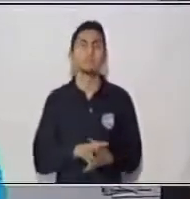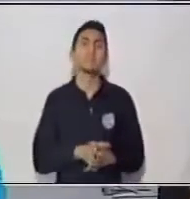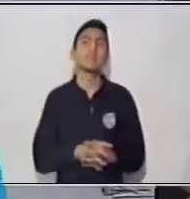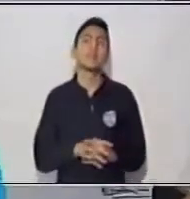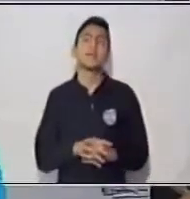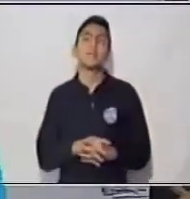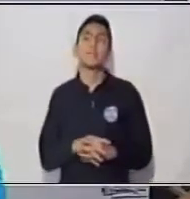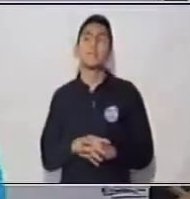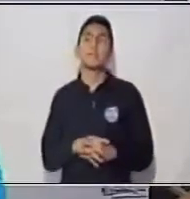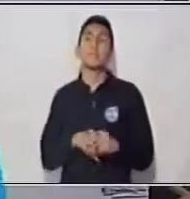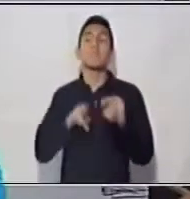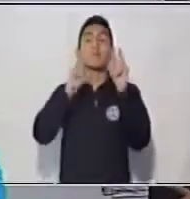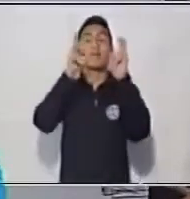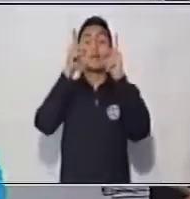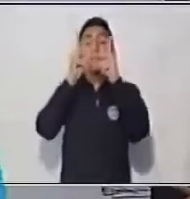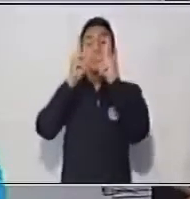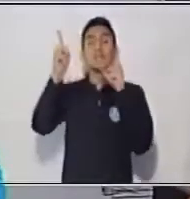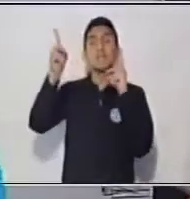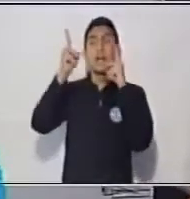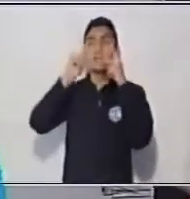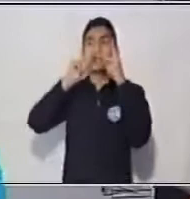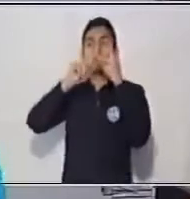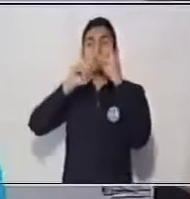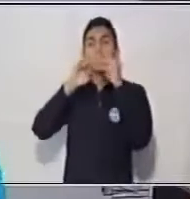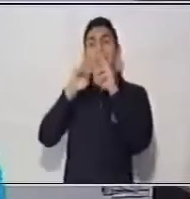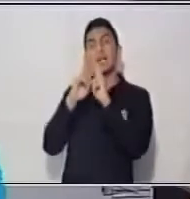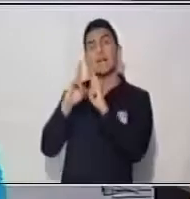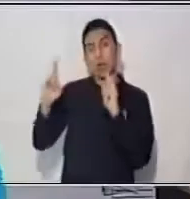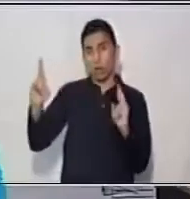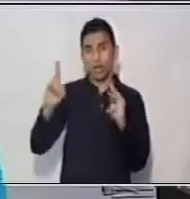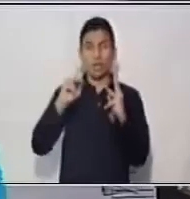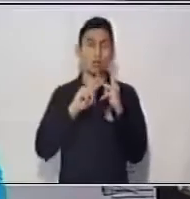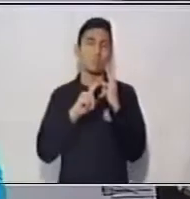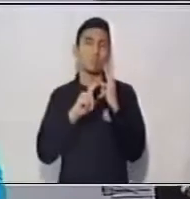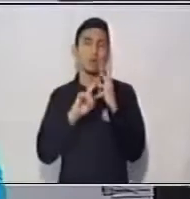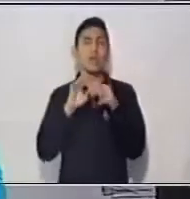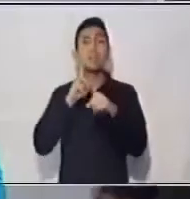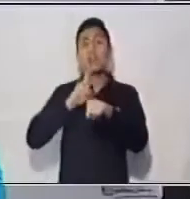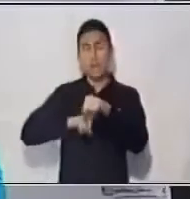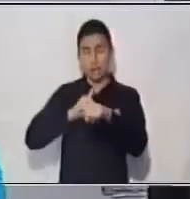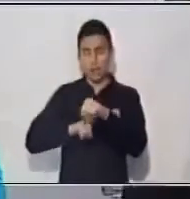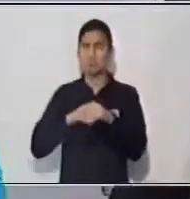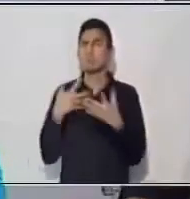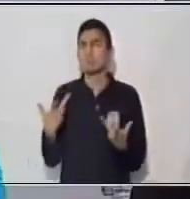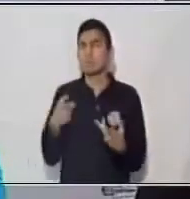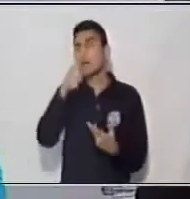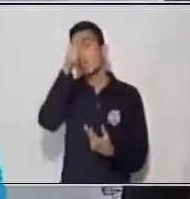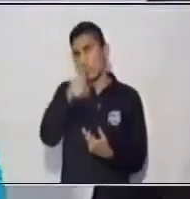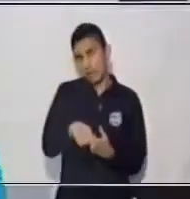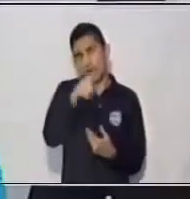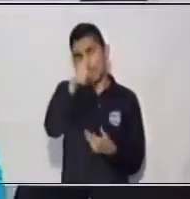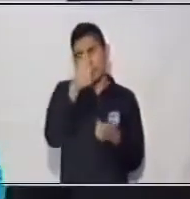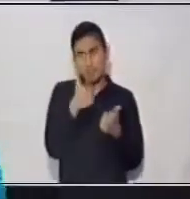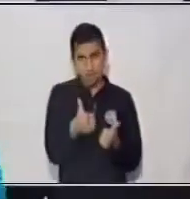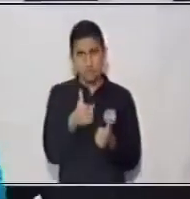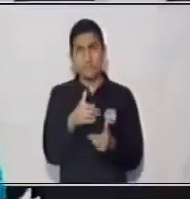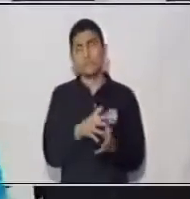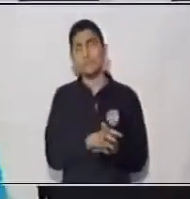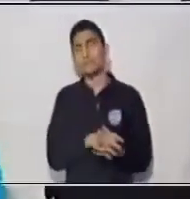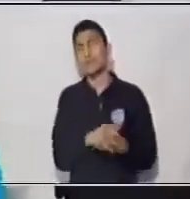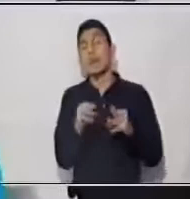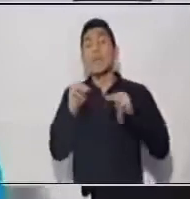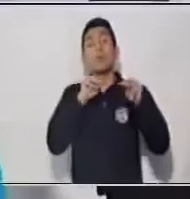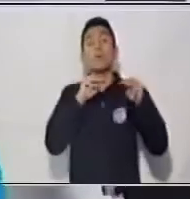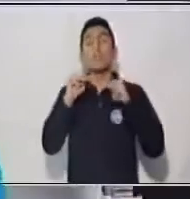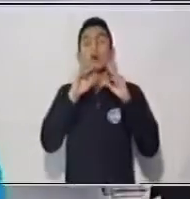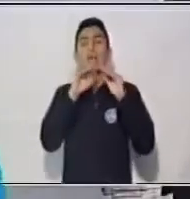Entonces tenemos una distancia, tenemos un recorrido, tenemos un tiempo. En el movimiento rectilíneo uniforme,